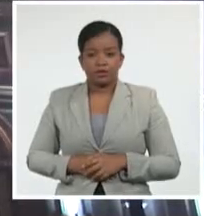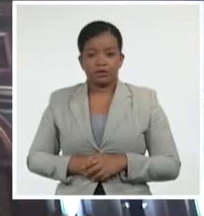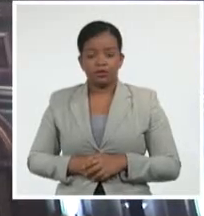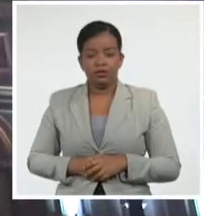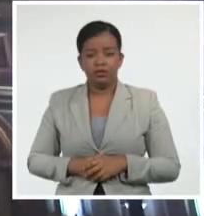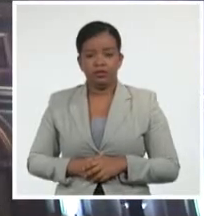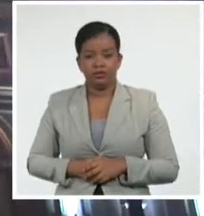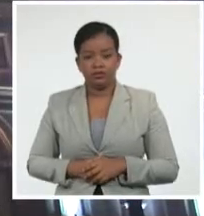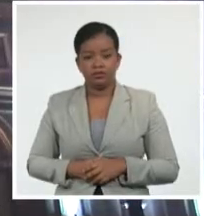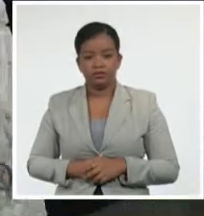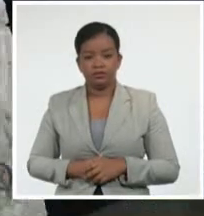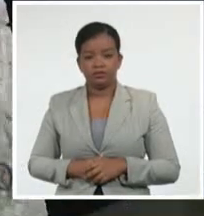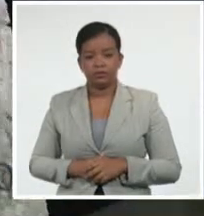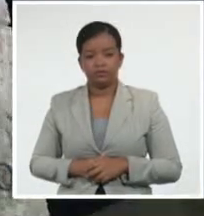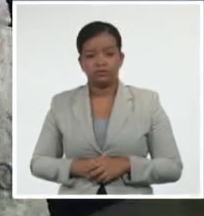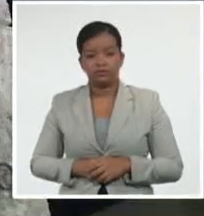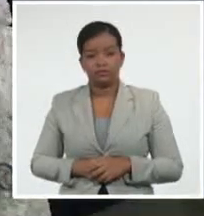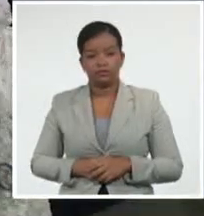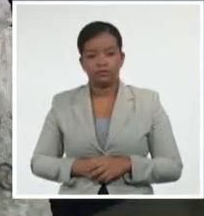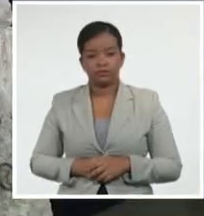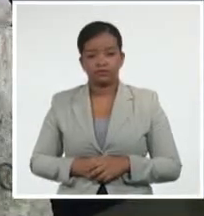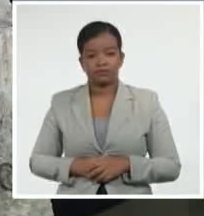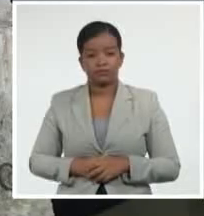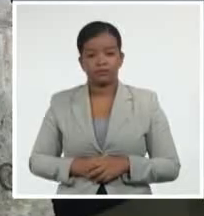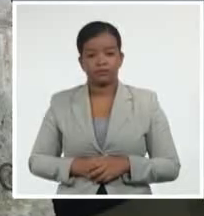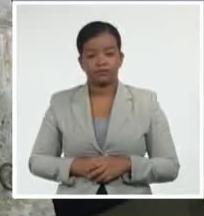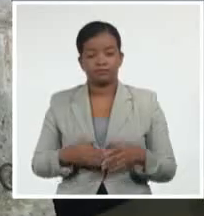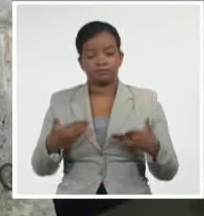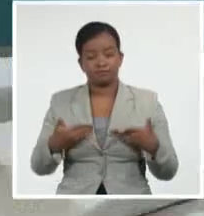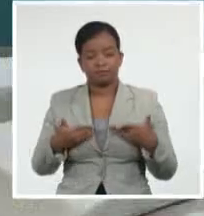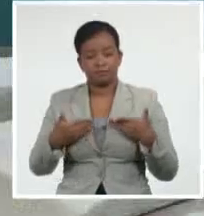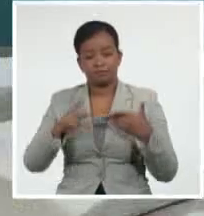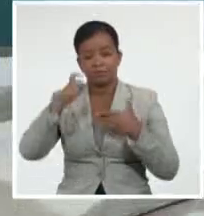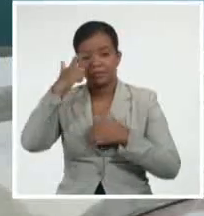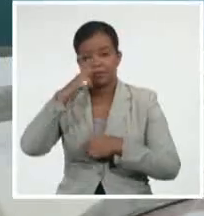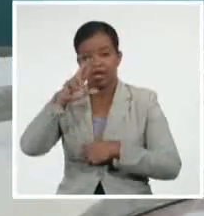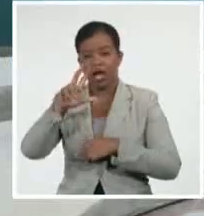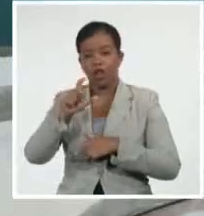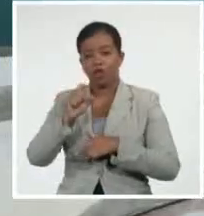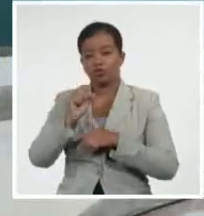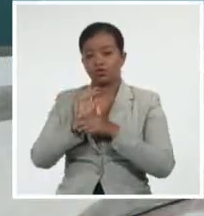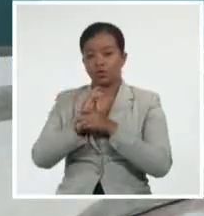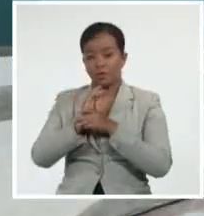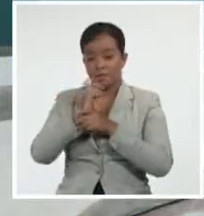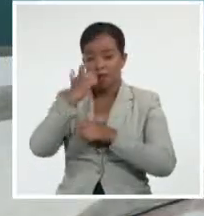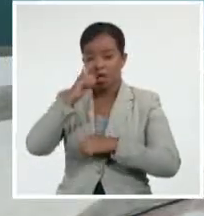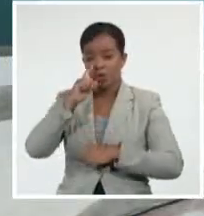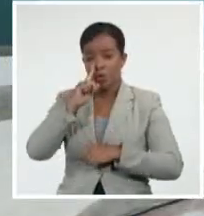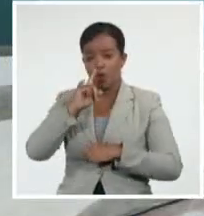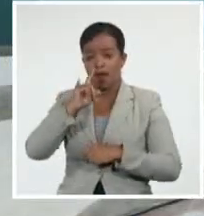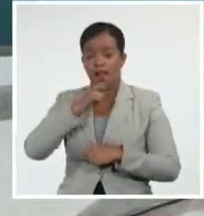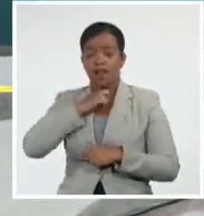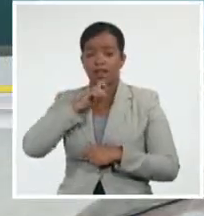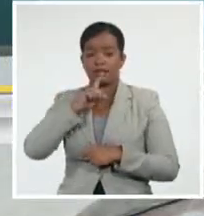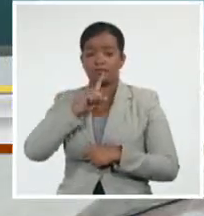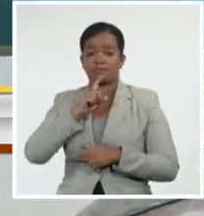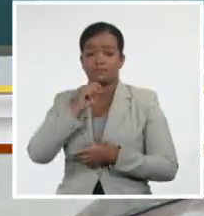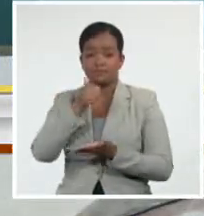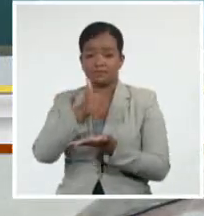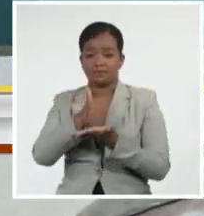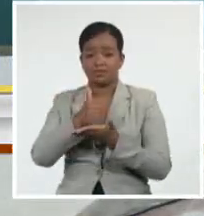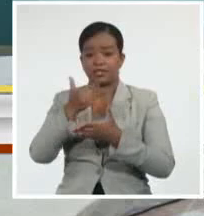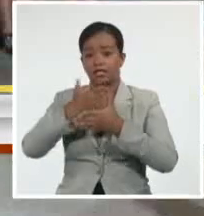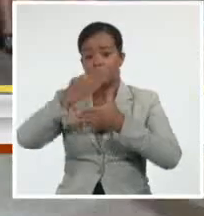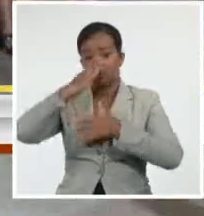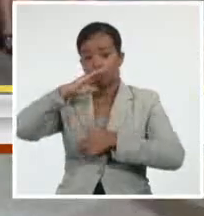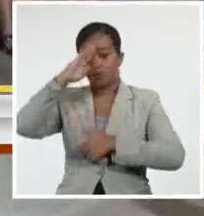Con el homenaje a Carlos Manuel de Céspedes en el monumento erigido al padre de la patria en la céntrica plaza de igual nombre en Santiago de Cuba, se realizó